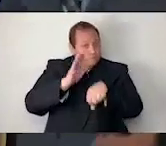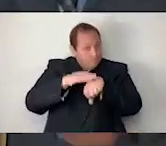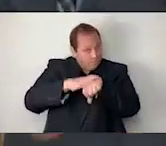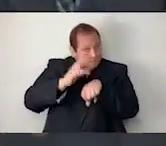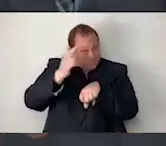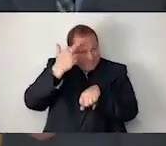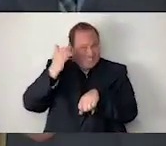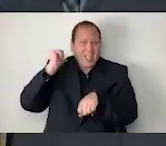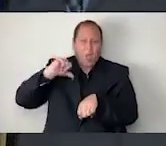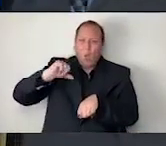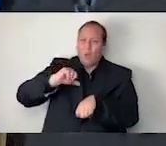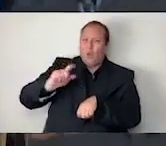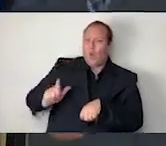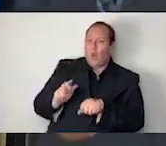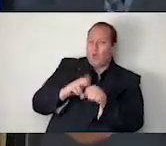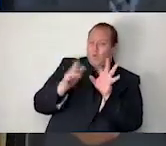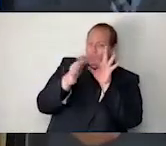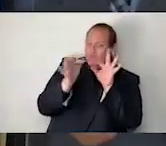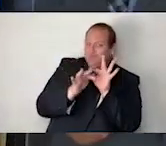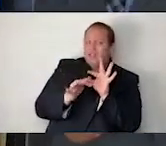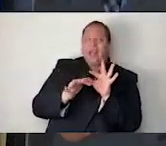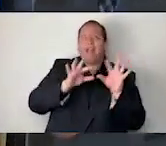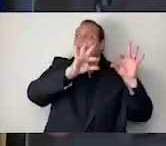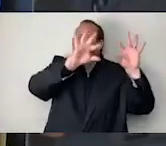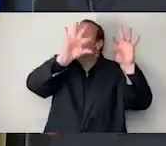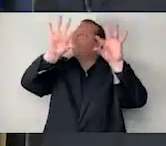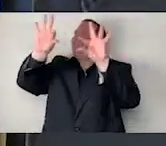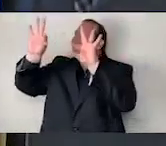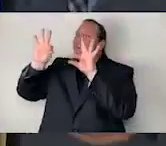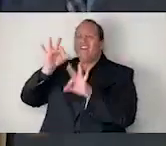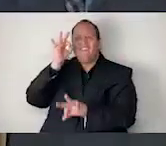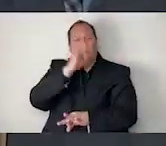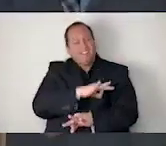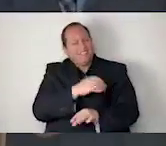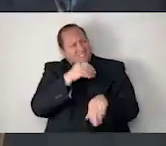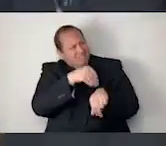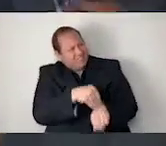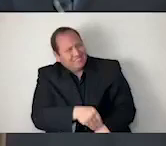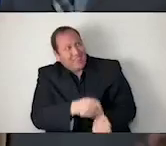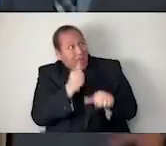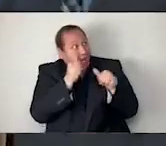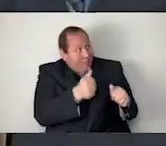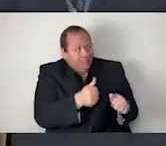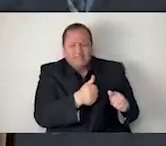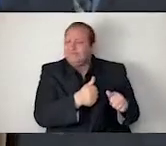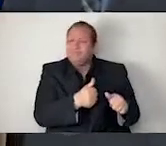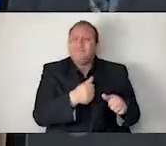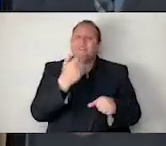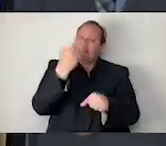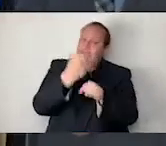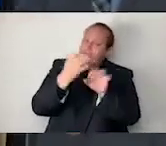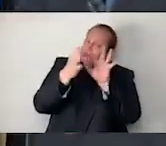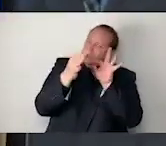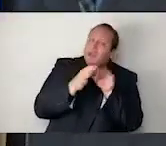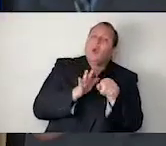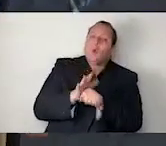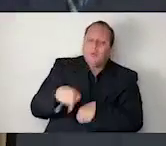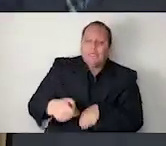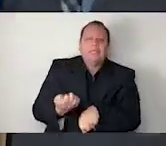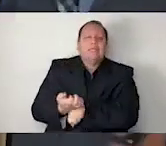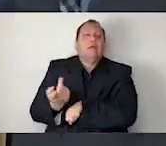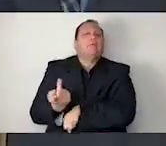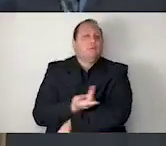aquí les vamos a comentar exactamente qué es lo que está pasando en el estado hay muchos pacientes hospitalizados si vamos a tener más proyectos